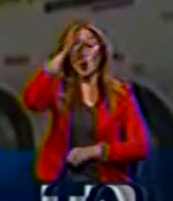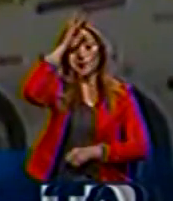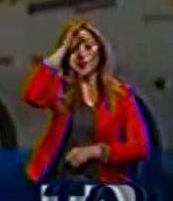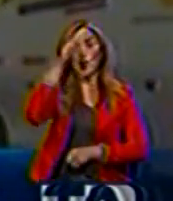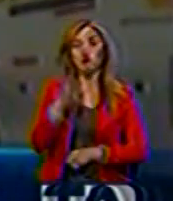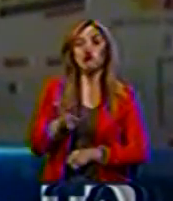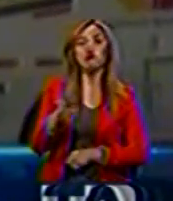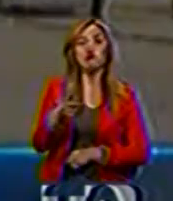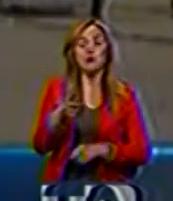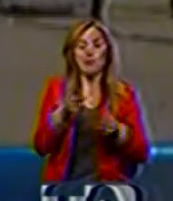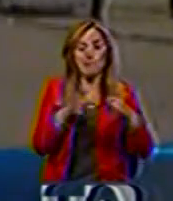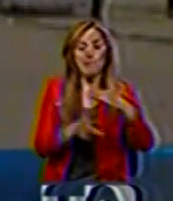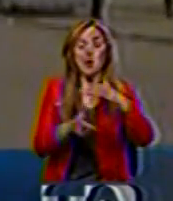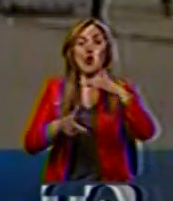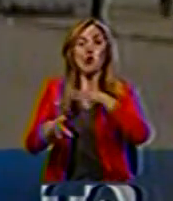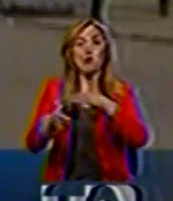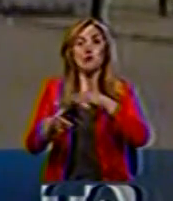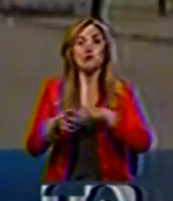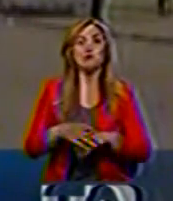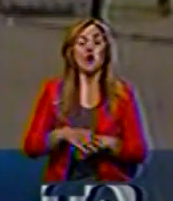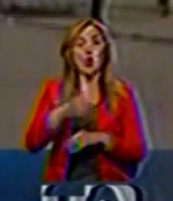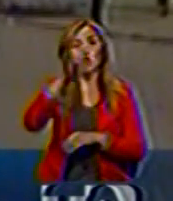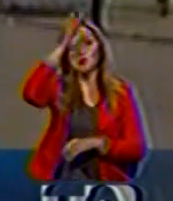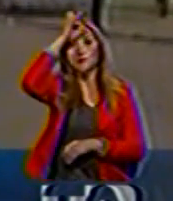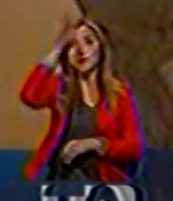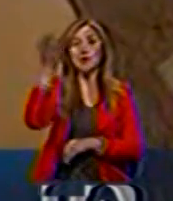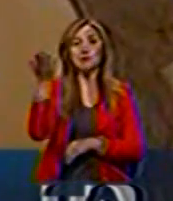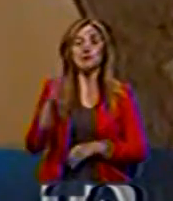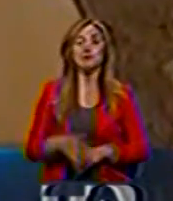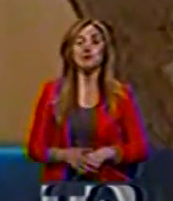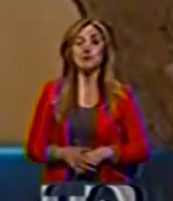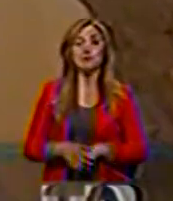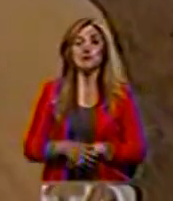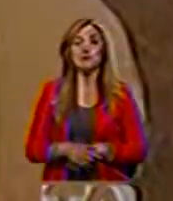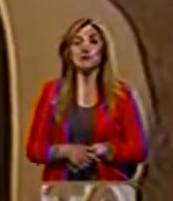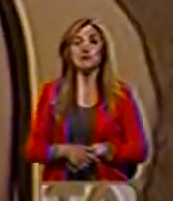encuentra en los parqueaderos del Enrique Garcés. Joana Ramos, 24 horas.